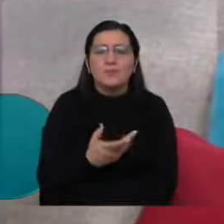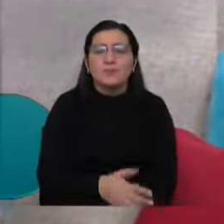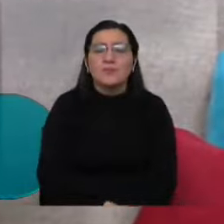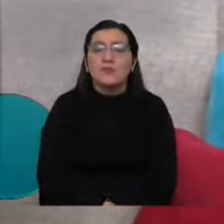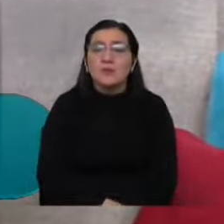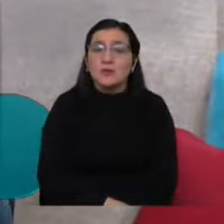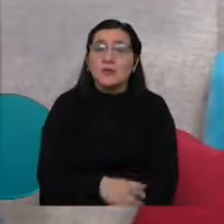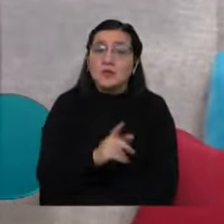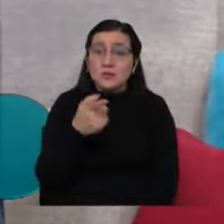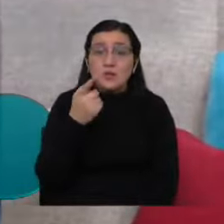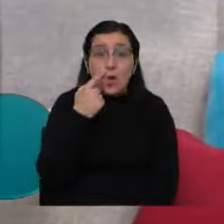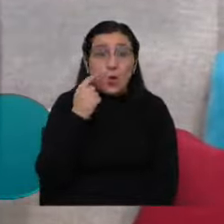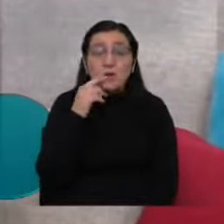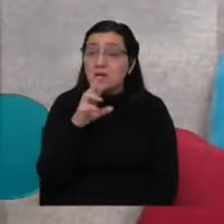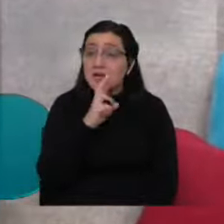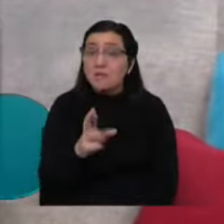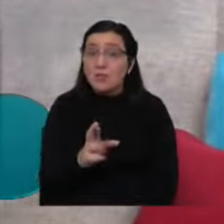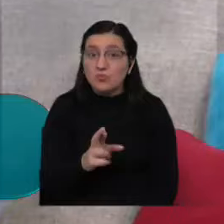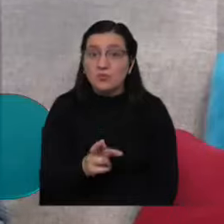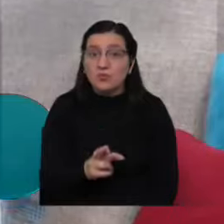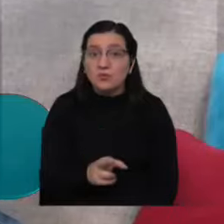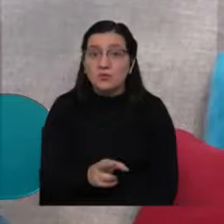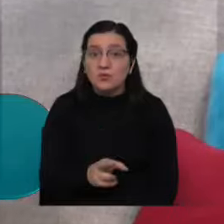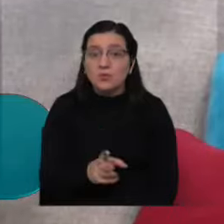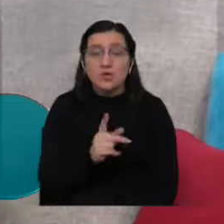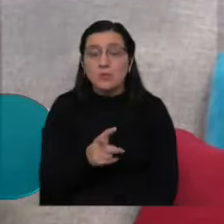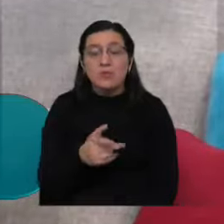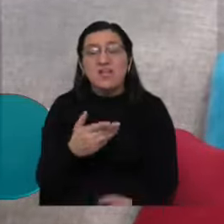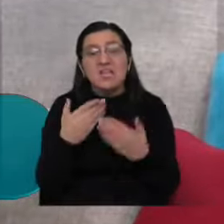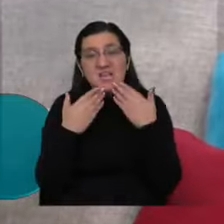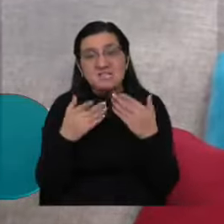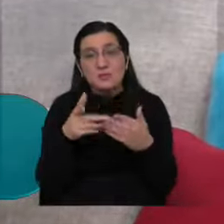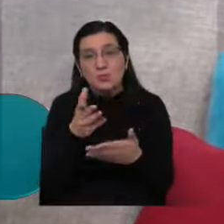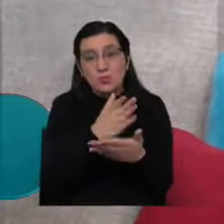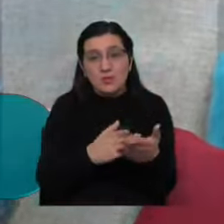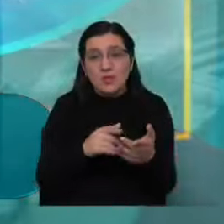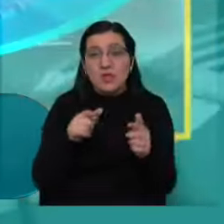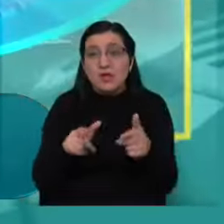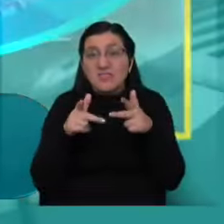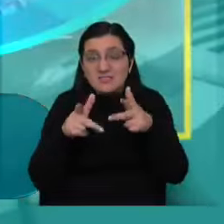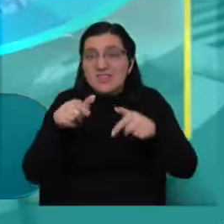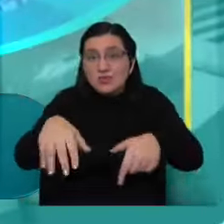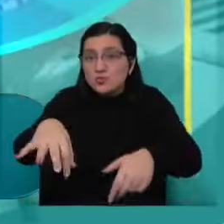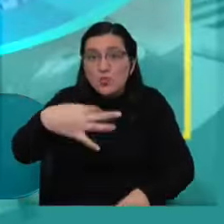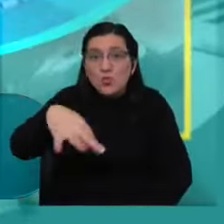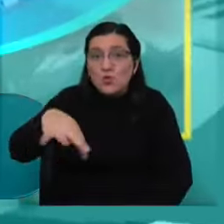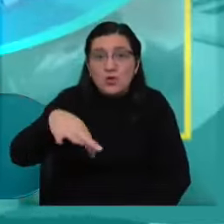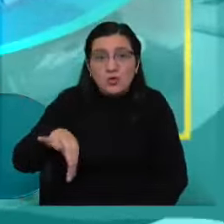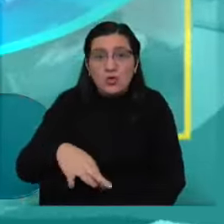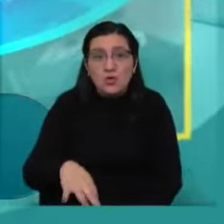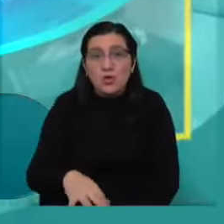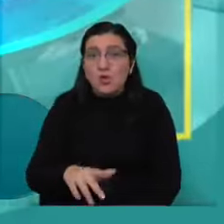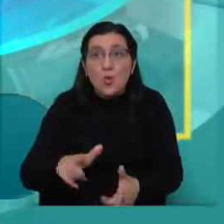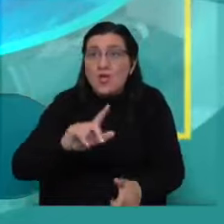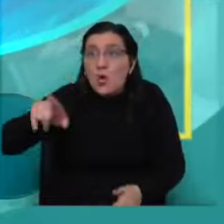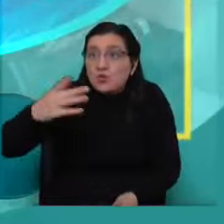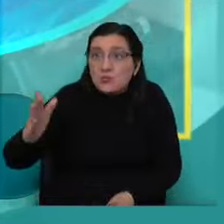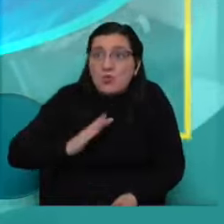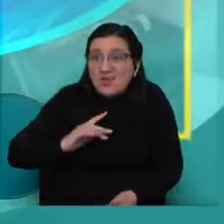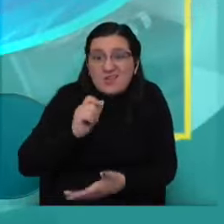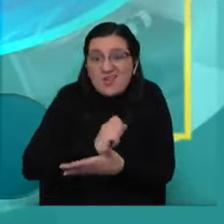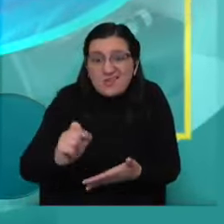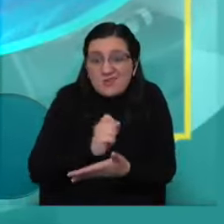increíblemente el tipo le contesta y no le pone Muchas gracias por tus poemas sino que le dice esto es único O sea no hay una mujer que esté escribiendo estas cosas en